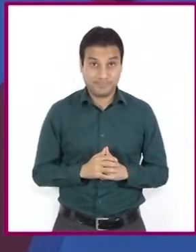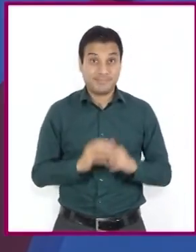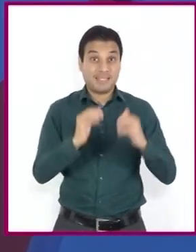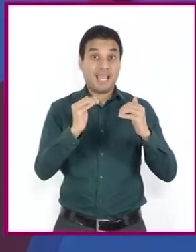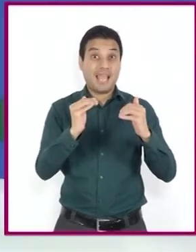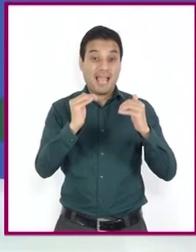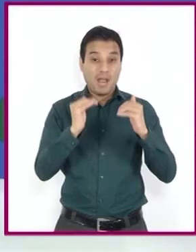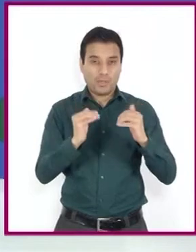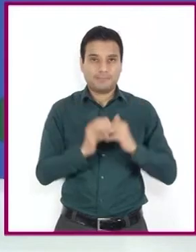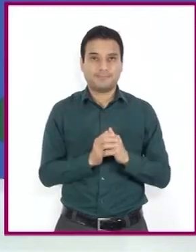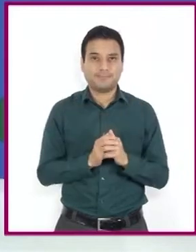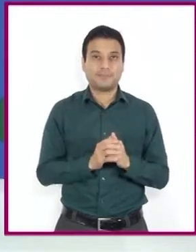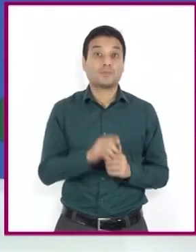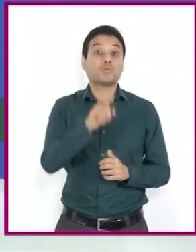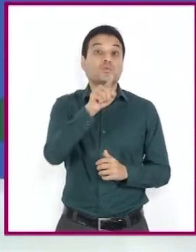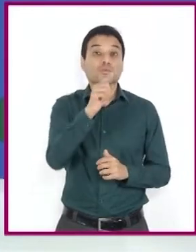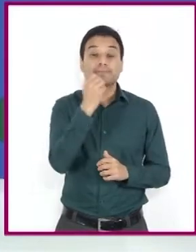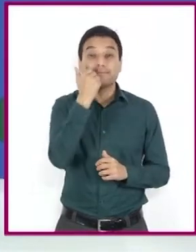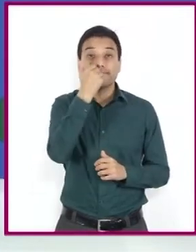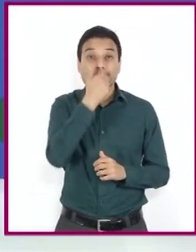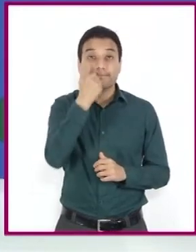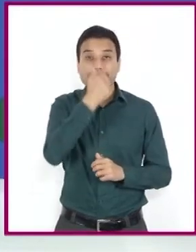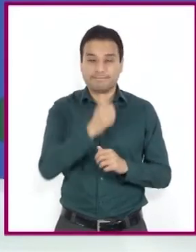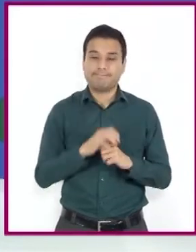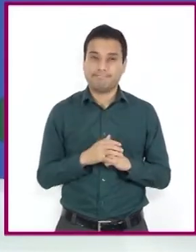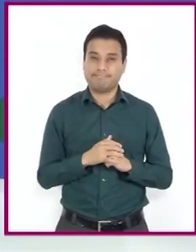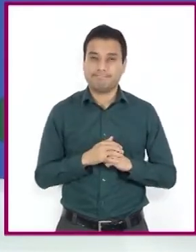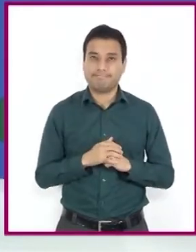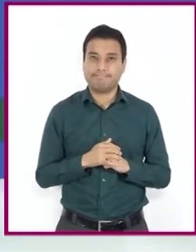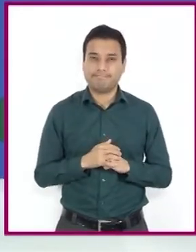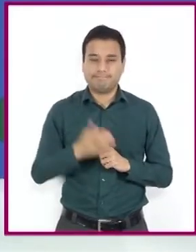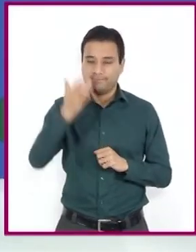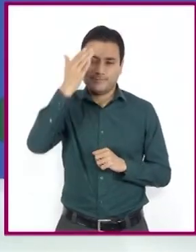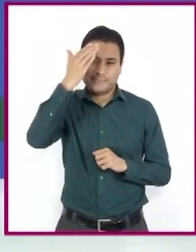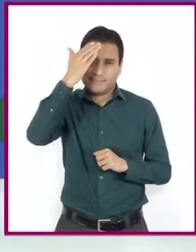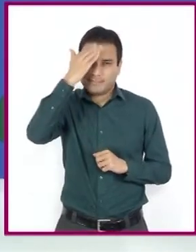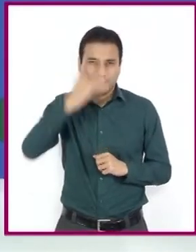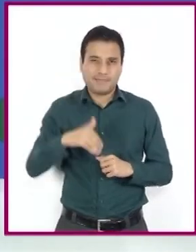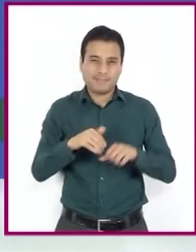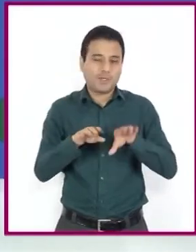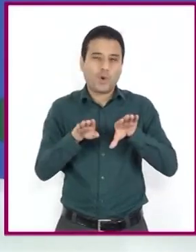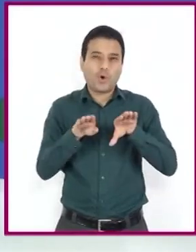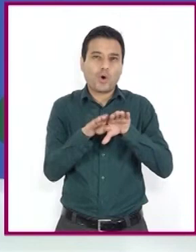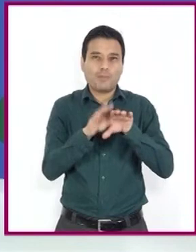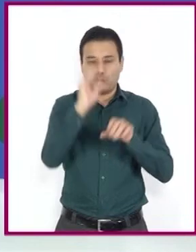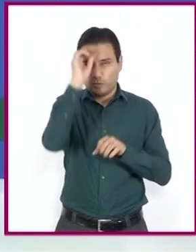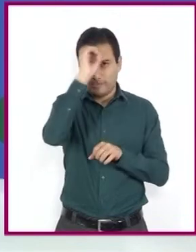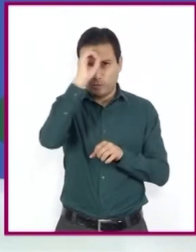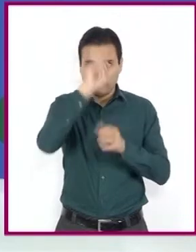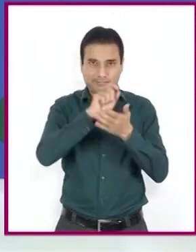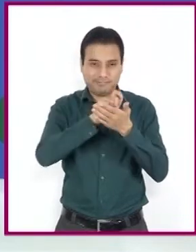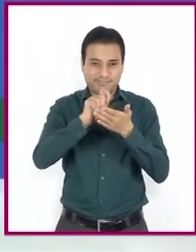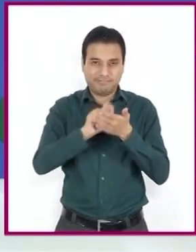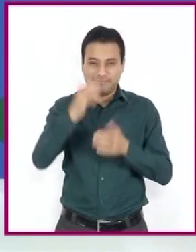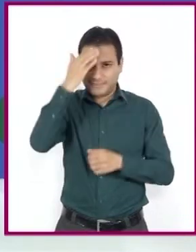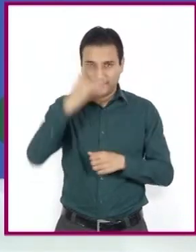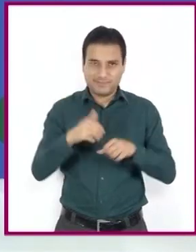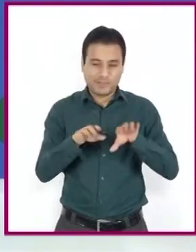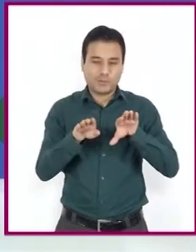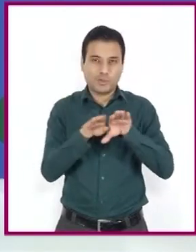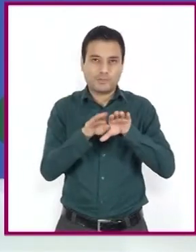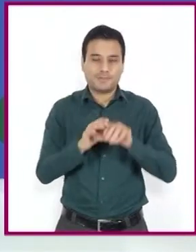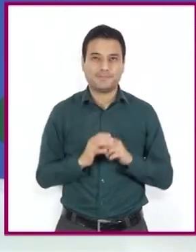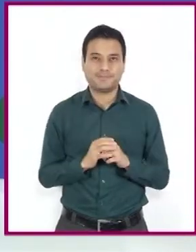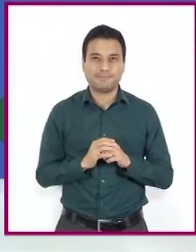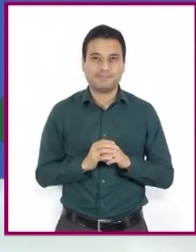tú y todos los que nos ven desde casa saben cómo construir su ensayo. Sí, pensando